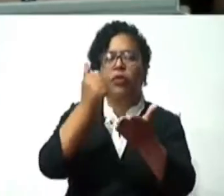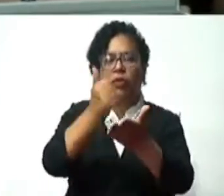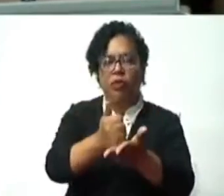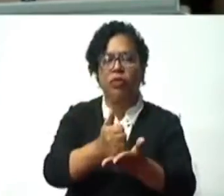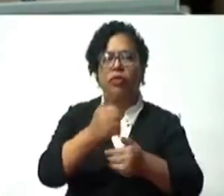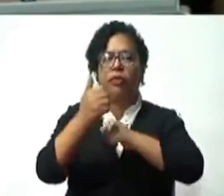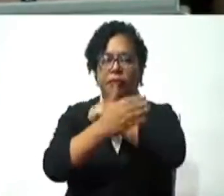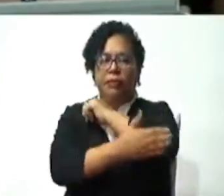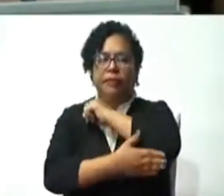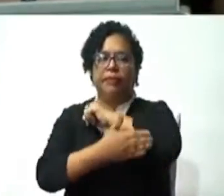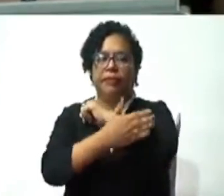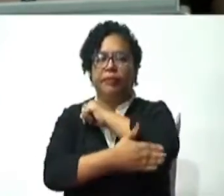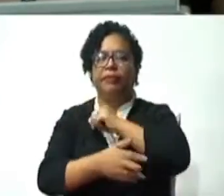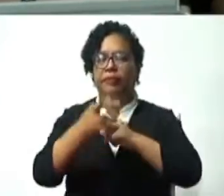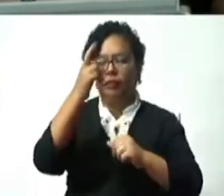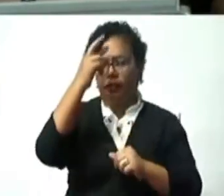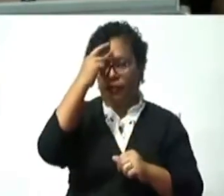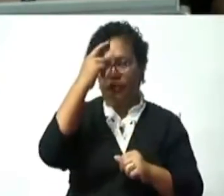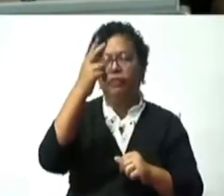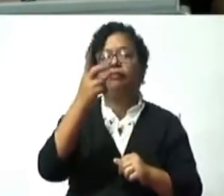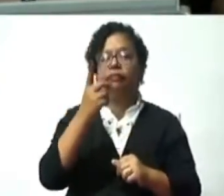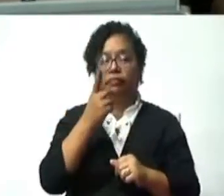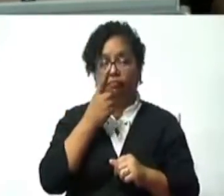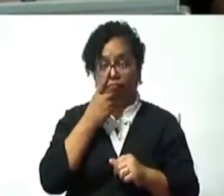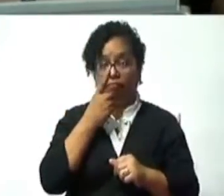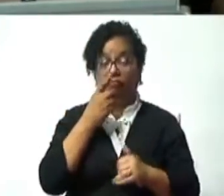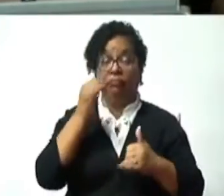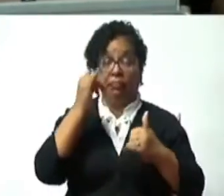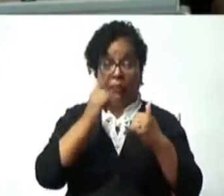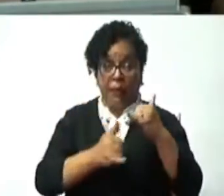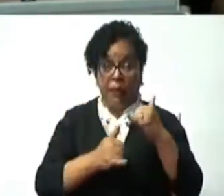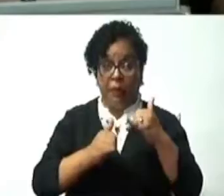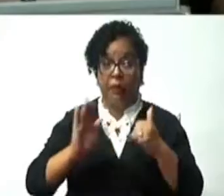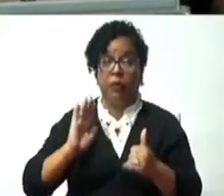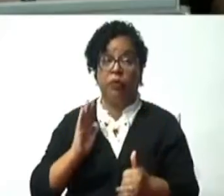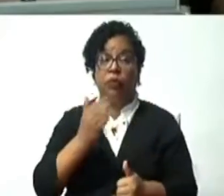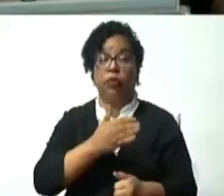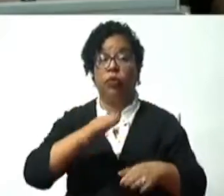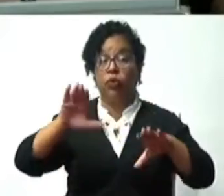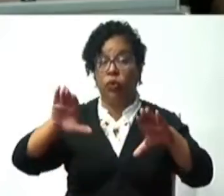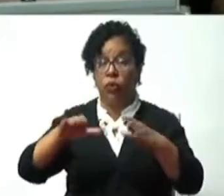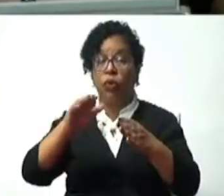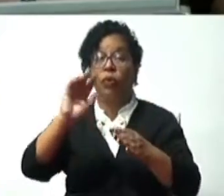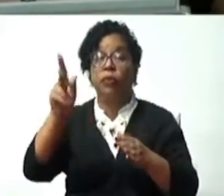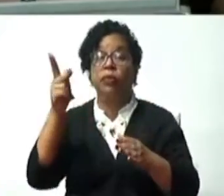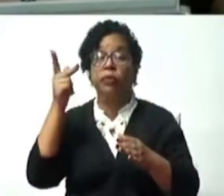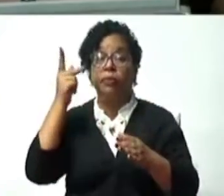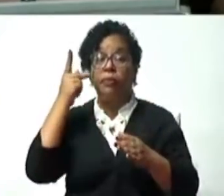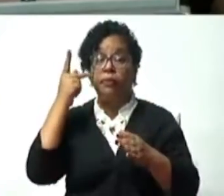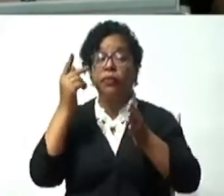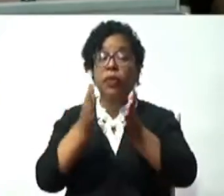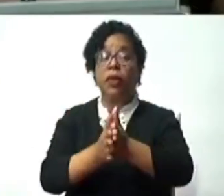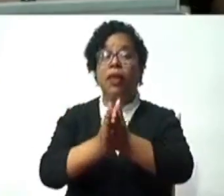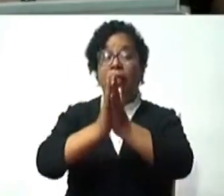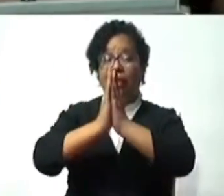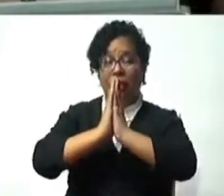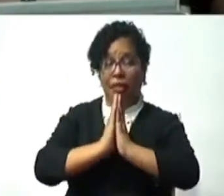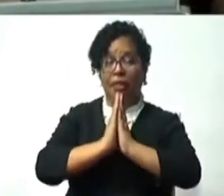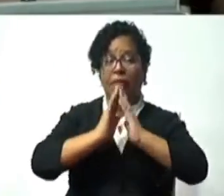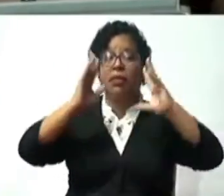está pidiéndole al Ejecutivo, al Presidente de la República, está